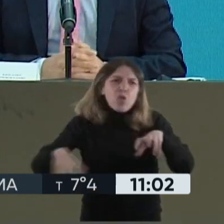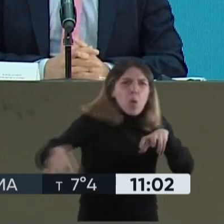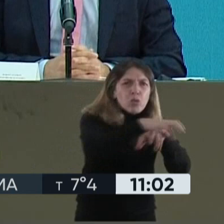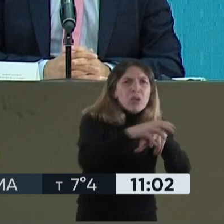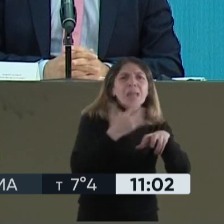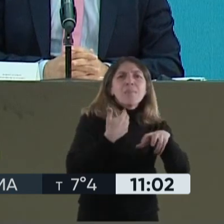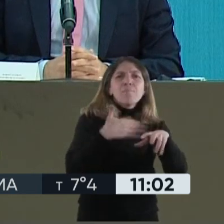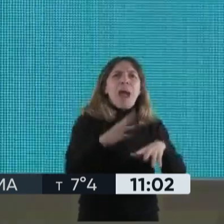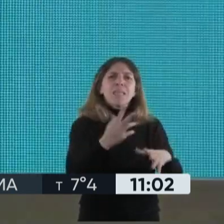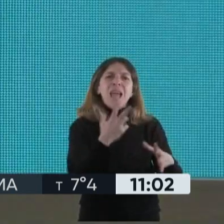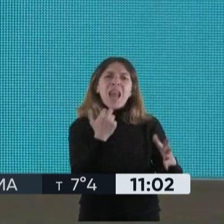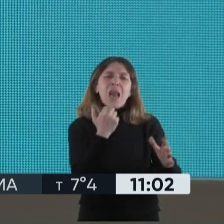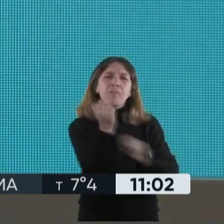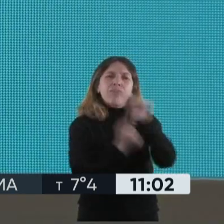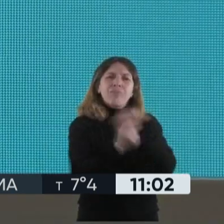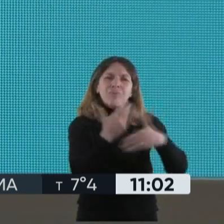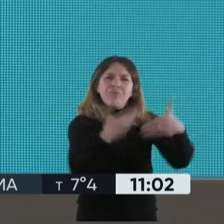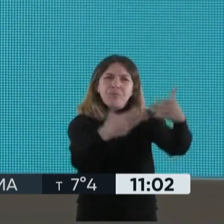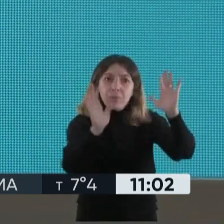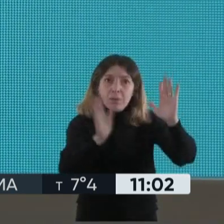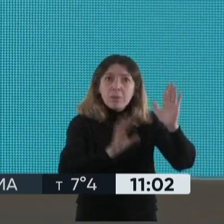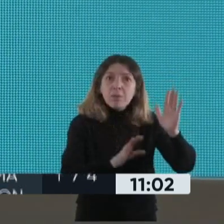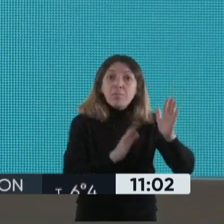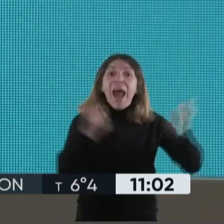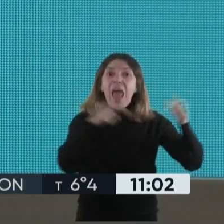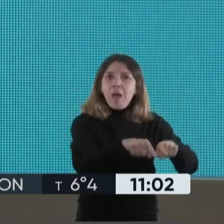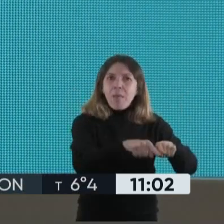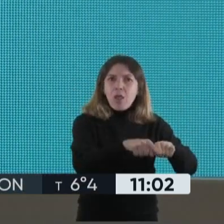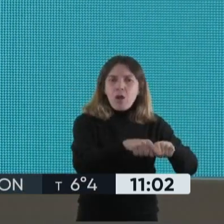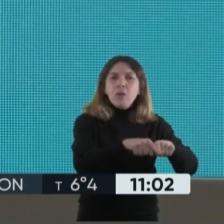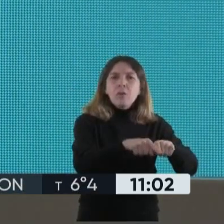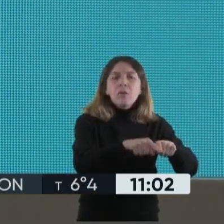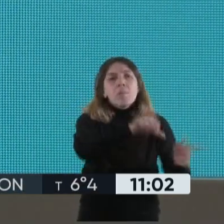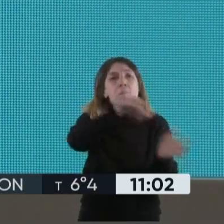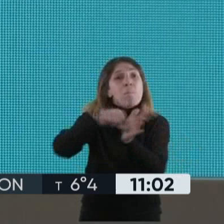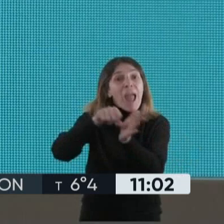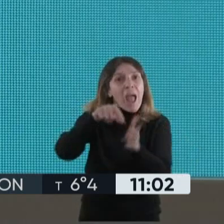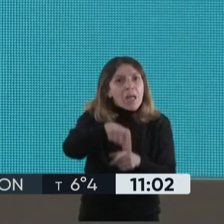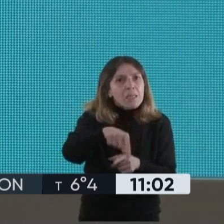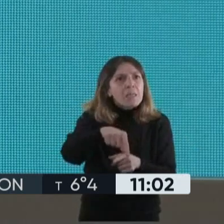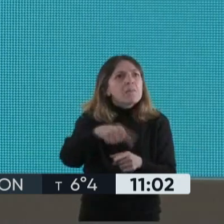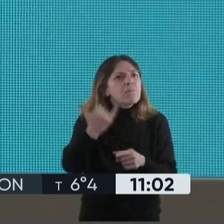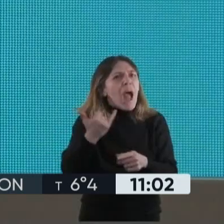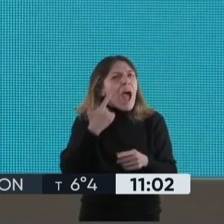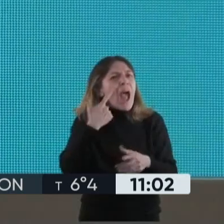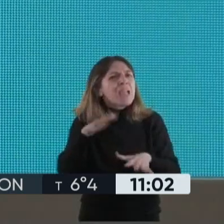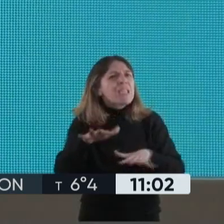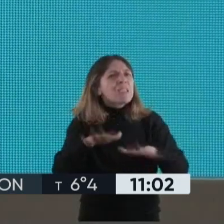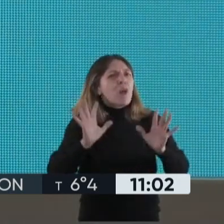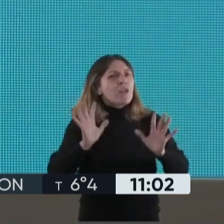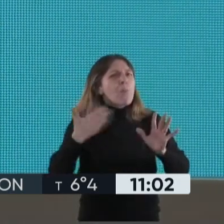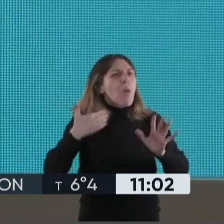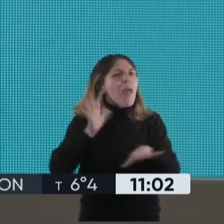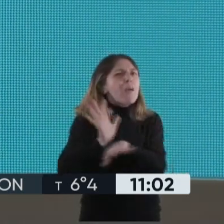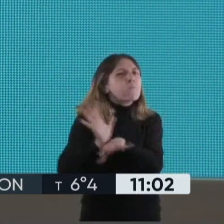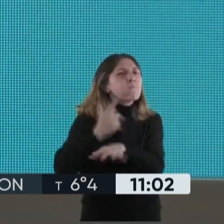del sector energético, lo que esto implica es que el país cuente con condiciones de mayor